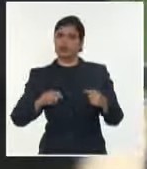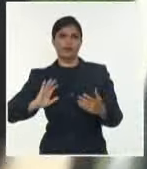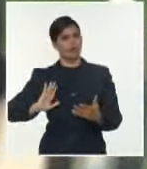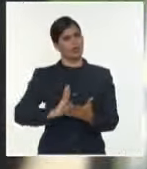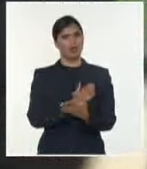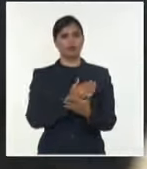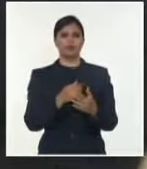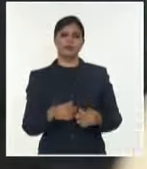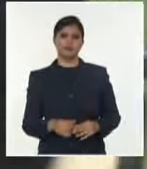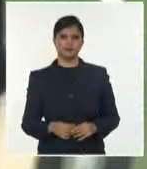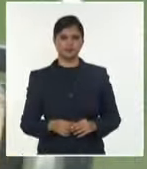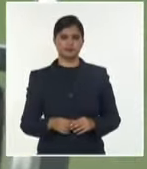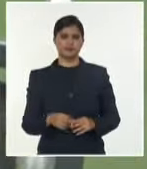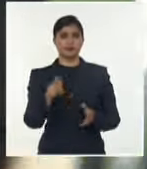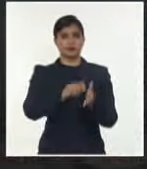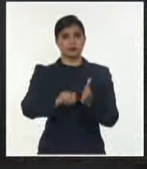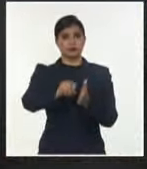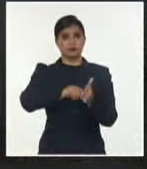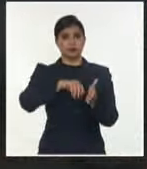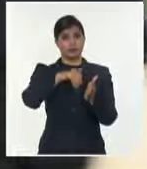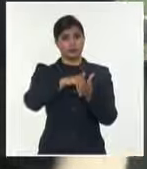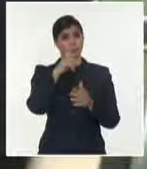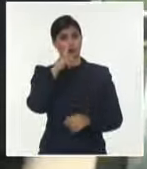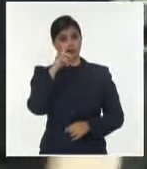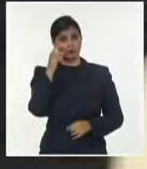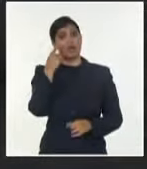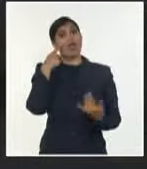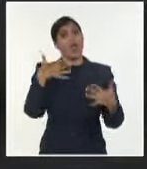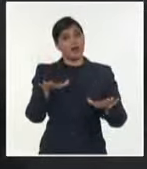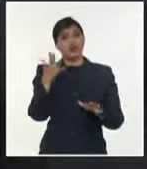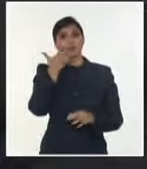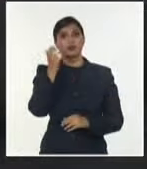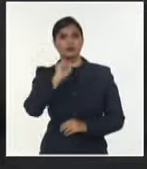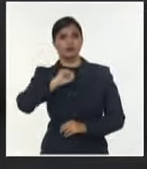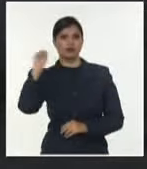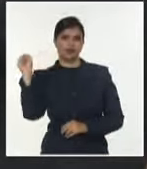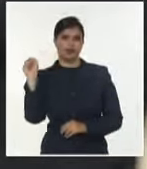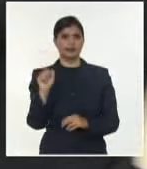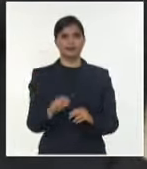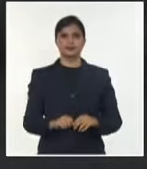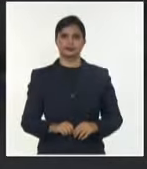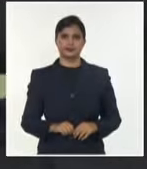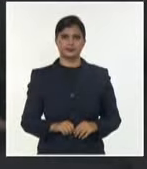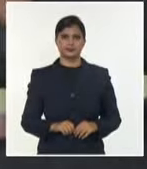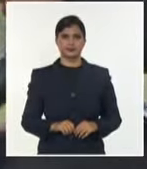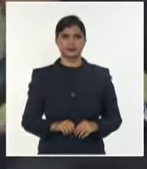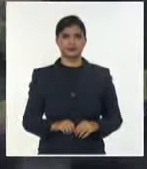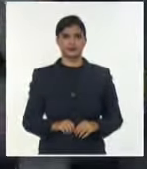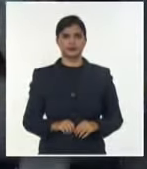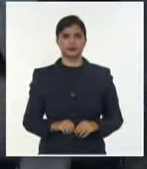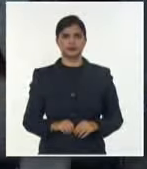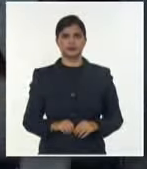Biden y Trump tendrán una revancha luego de los comicios de 2020 que finalmente ganó el demócrata.